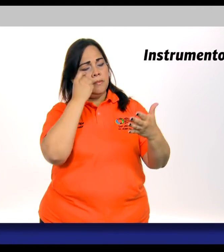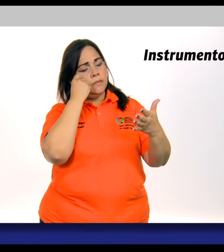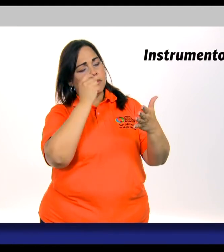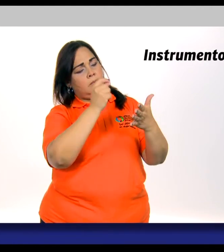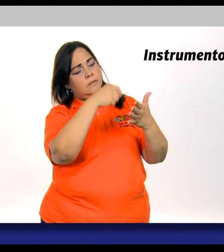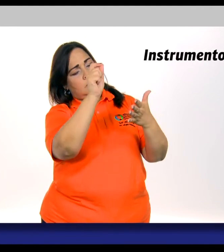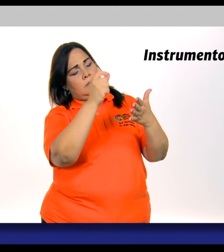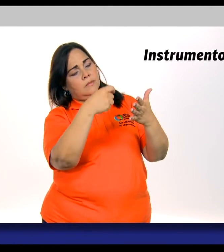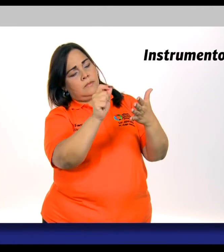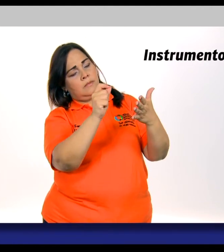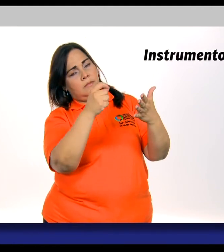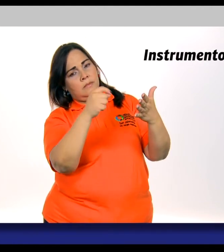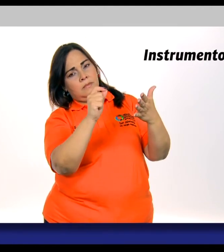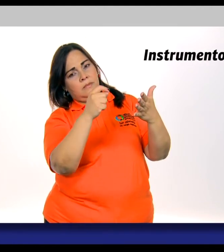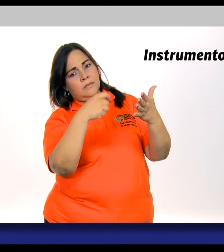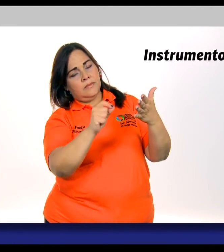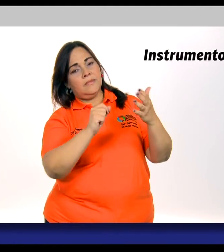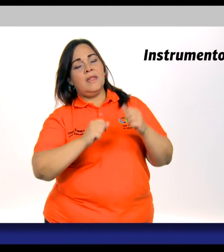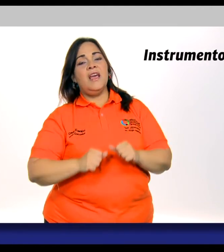instrumentos,